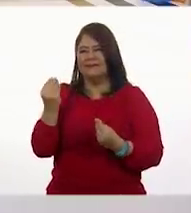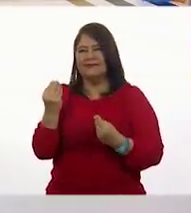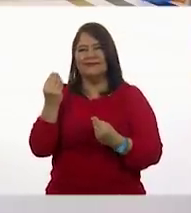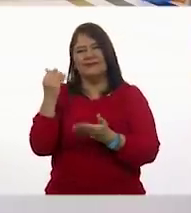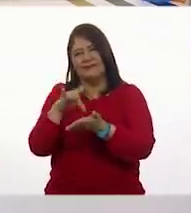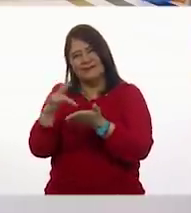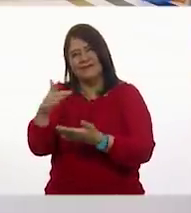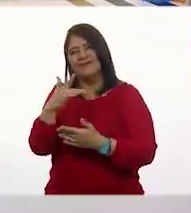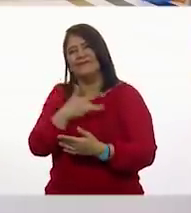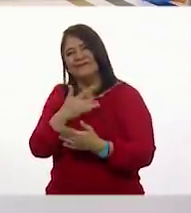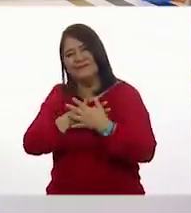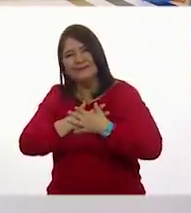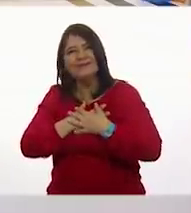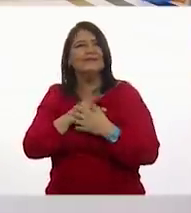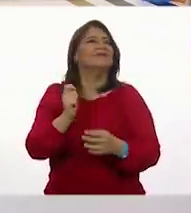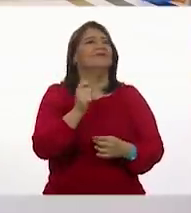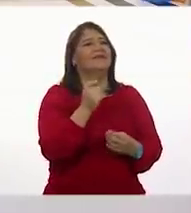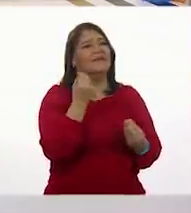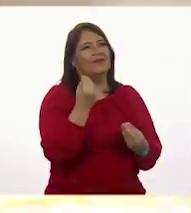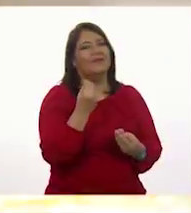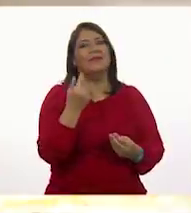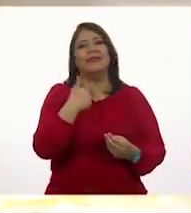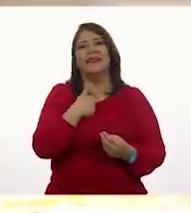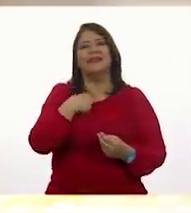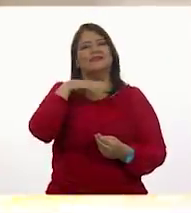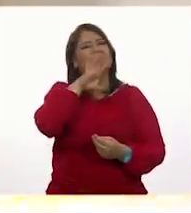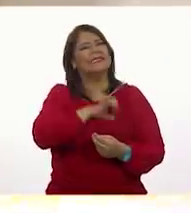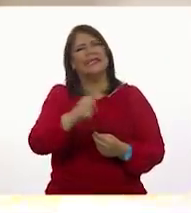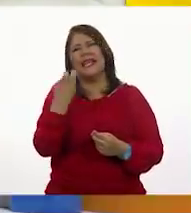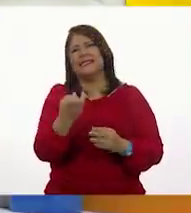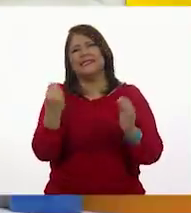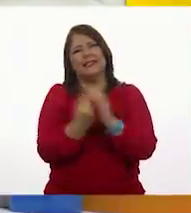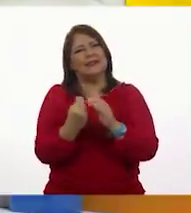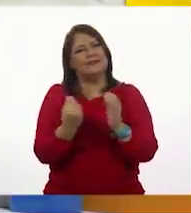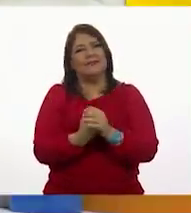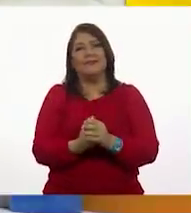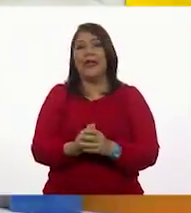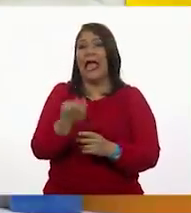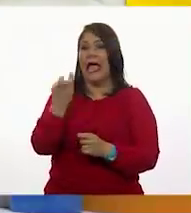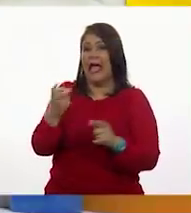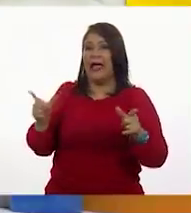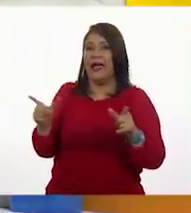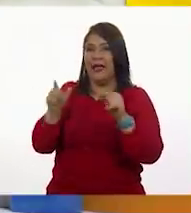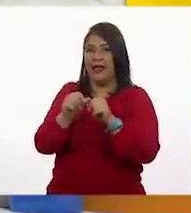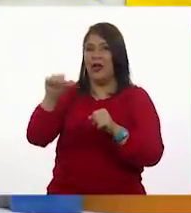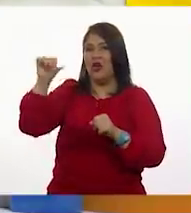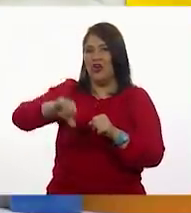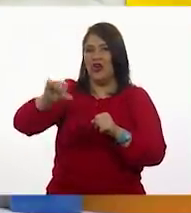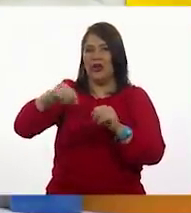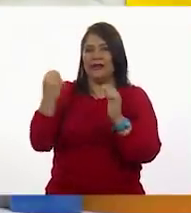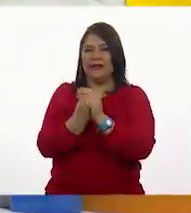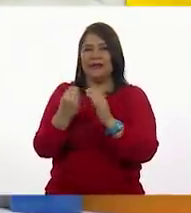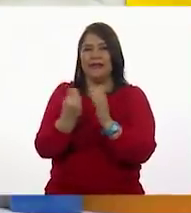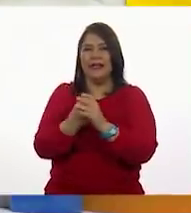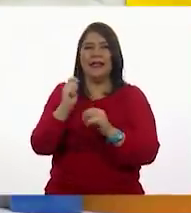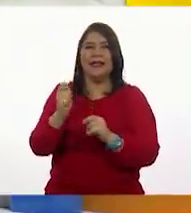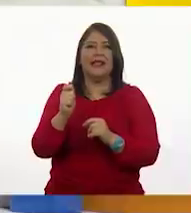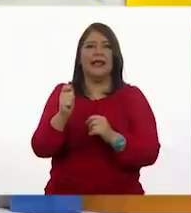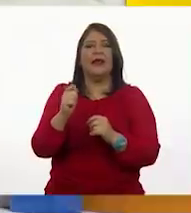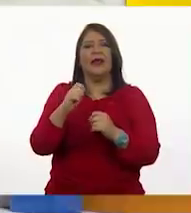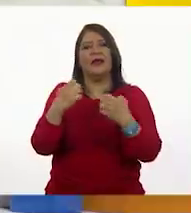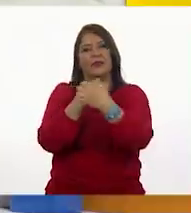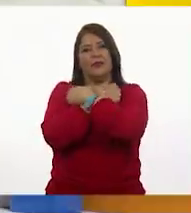con todo el corazón, ¿verdad, Panchito? Sí, por eso me encanta esta clase. Bueno, pues así es como hemos terminado con nuestra clase